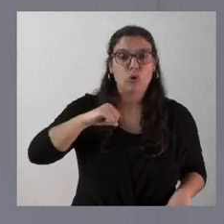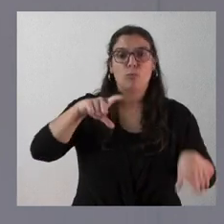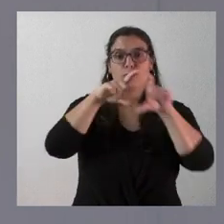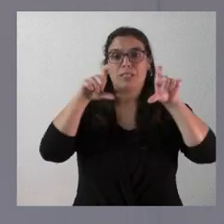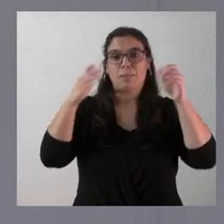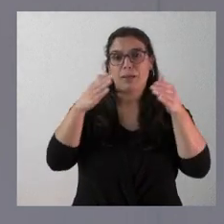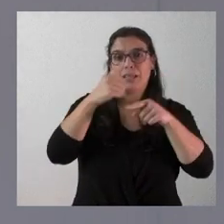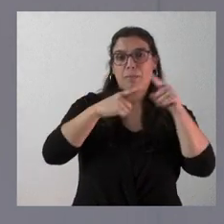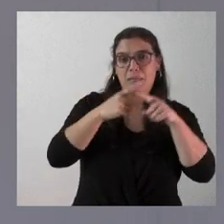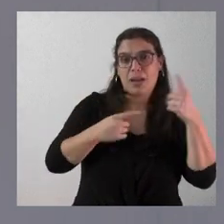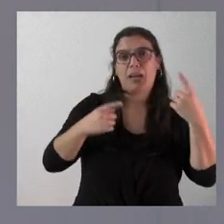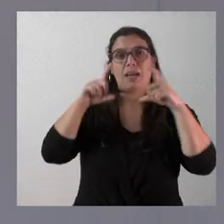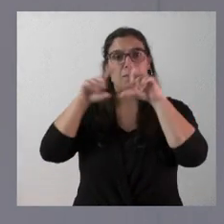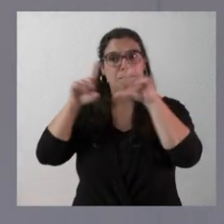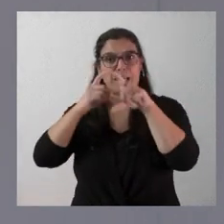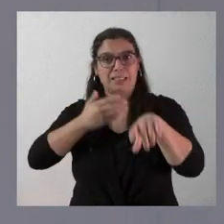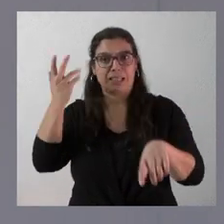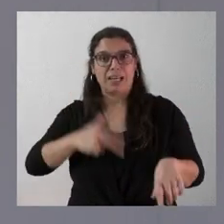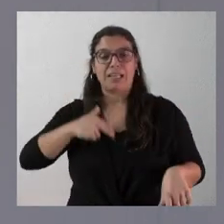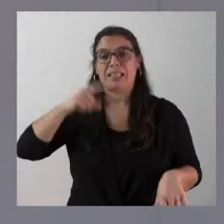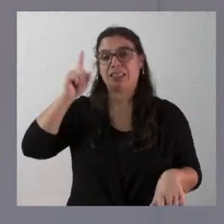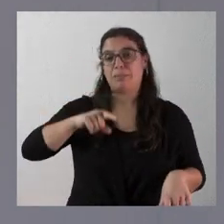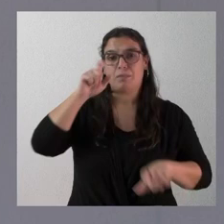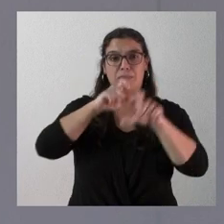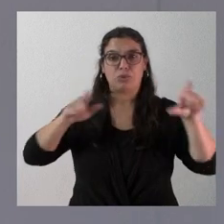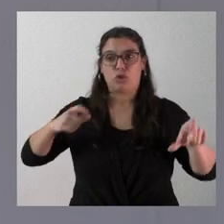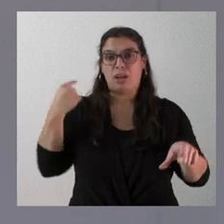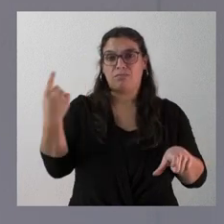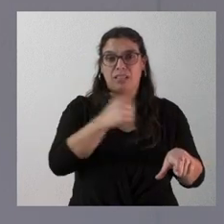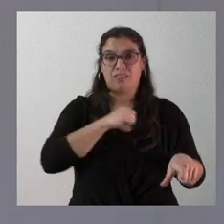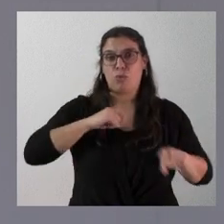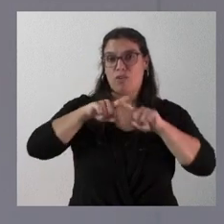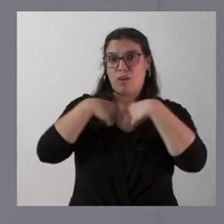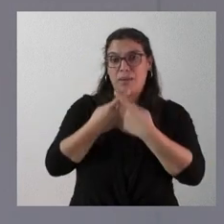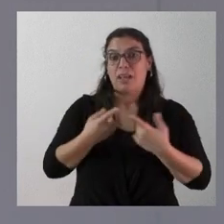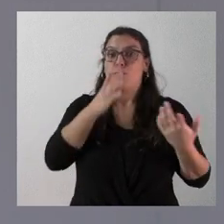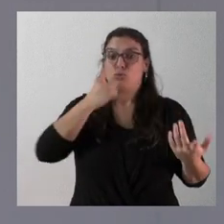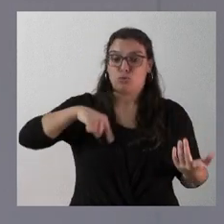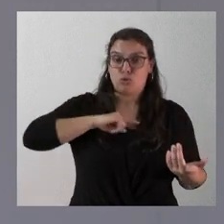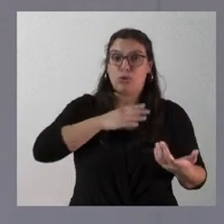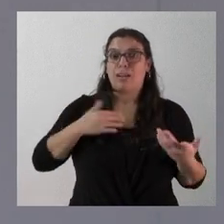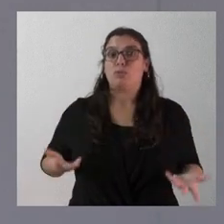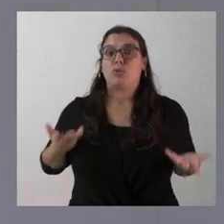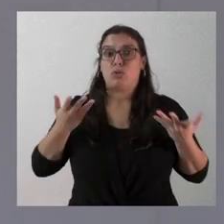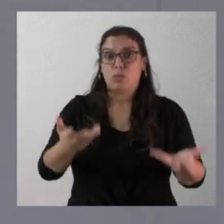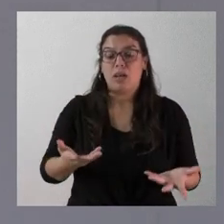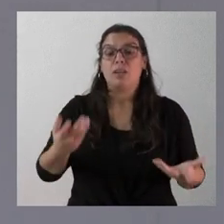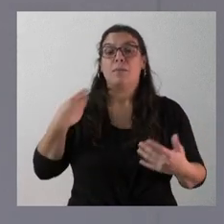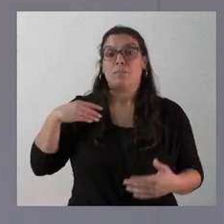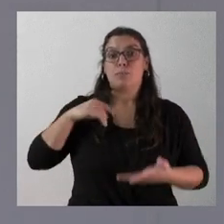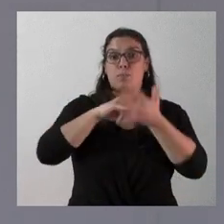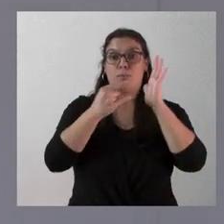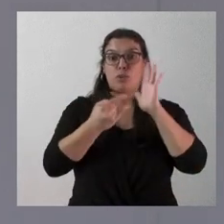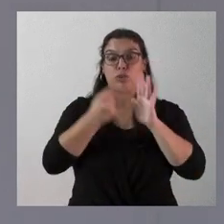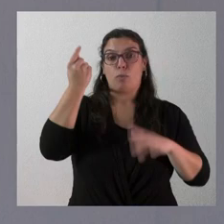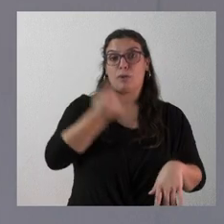pymes las empresas y también los ciudadanos las personas y las familias y por eso les queremos ayudar precisamente el proyecto presupuesto que se debate